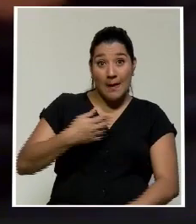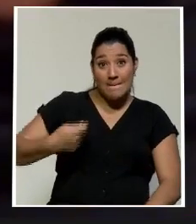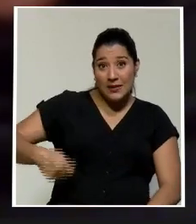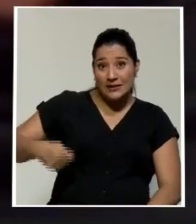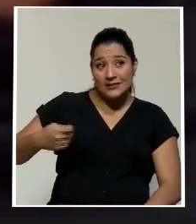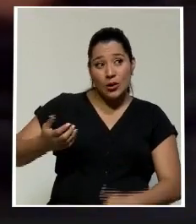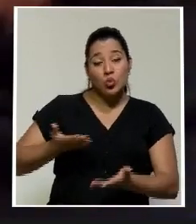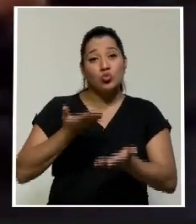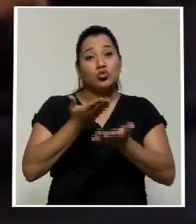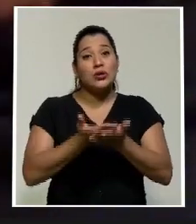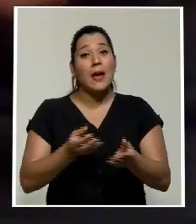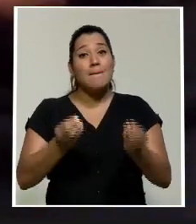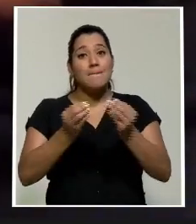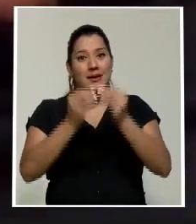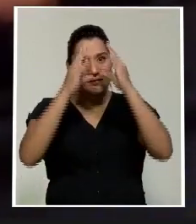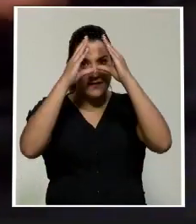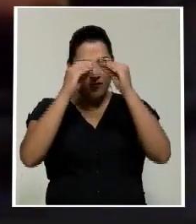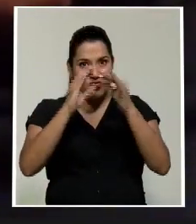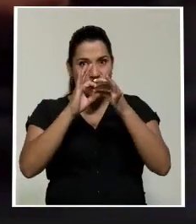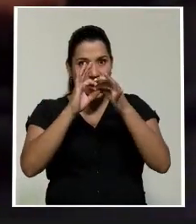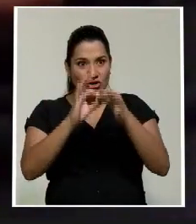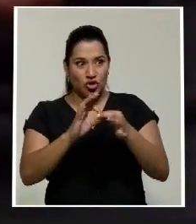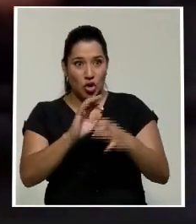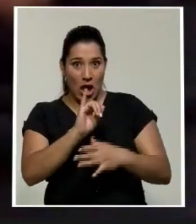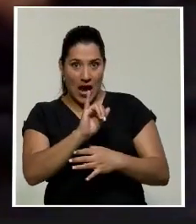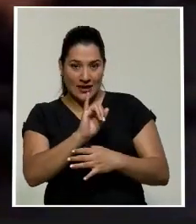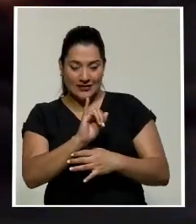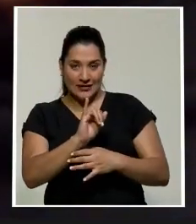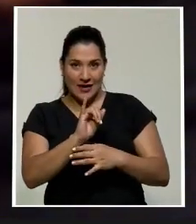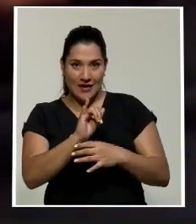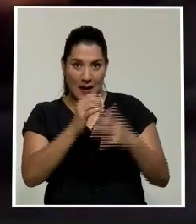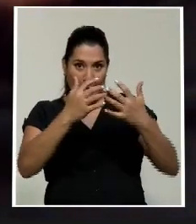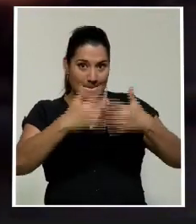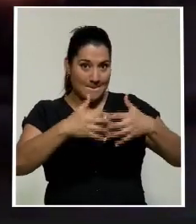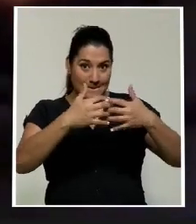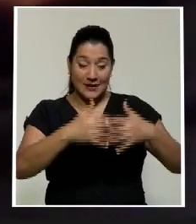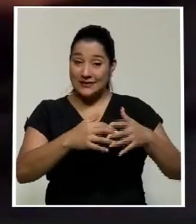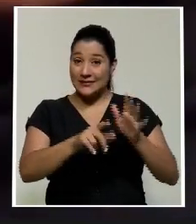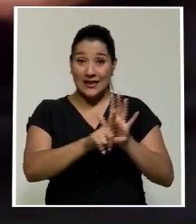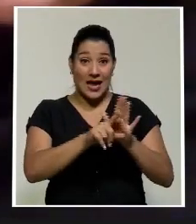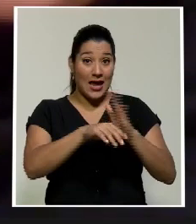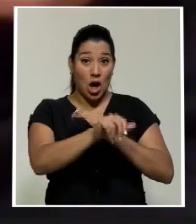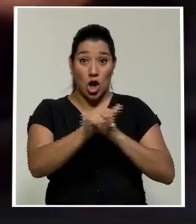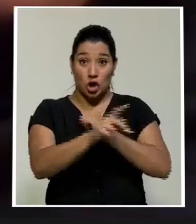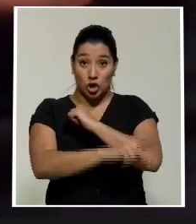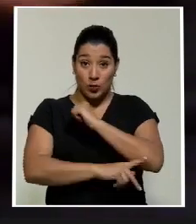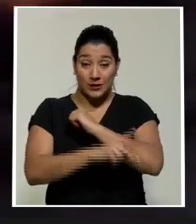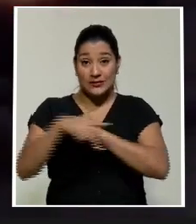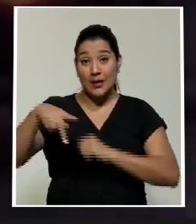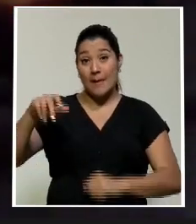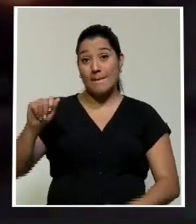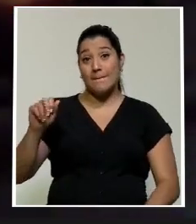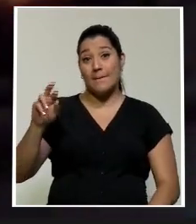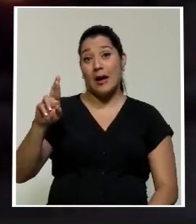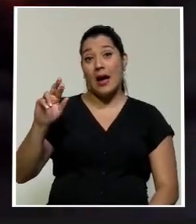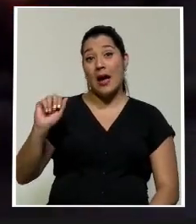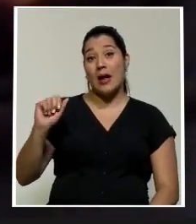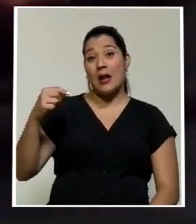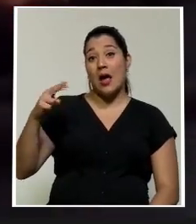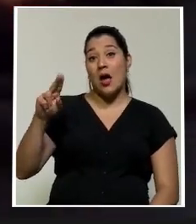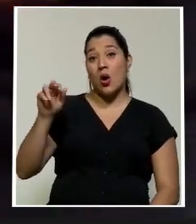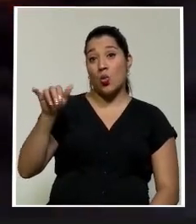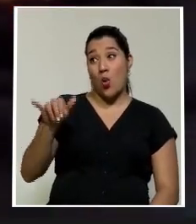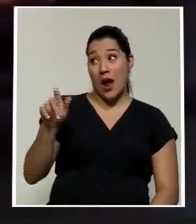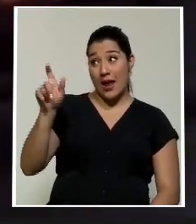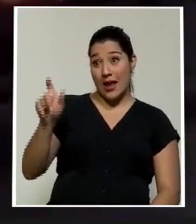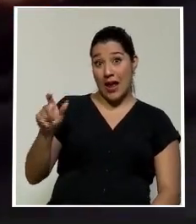más información sobre estas offshore que ahora se revelaron. En Paraguay, el expresidente Cartes le